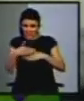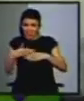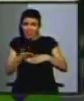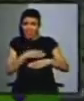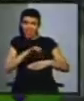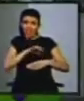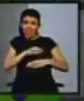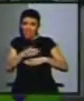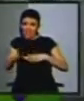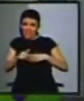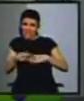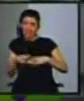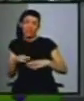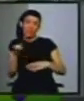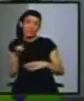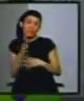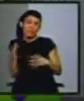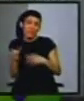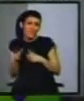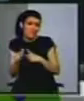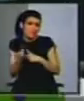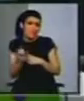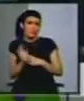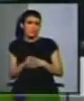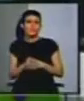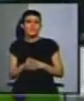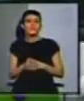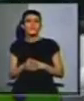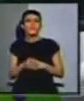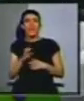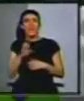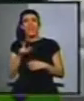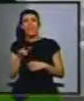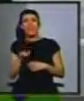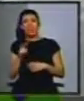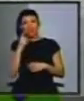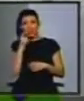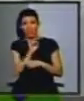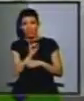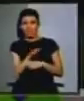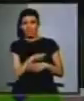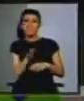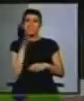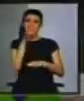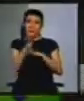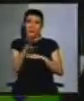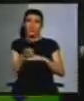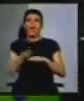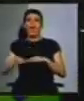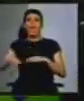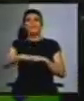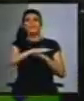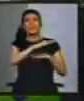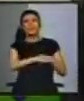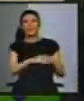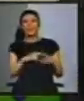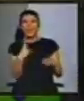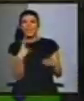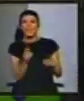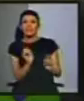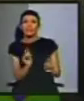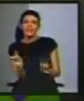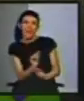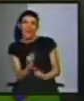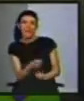Acá igual está al lado la frontera, va a ser harta gente igual. Claro, está al ladito. Llegamos a Tacna y Elías lleva su auto directamente a un estacionamiento que dice es una picada para